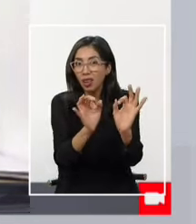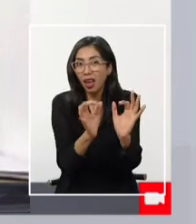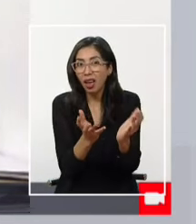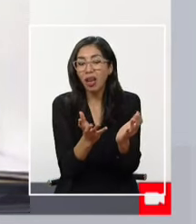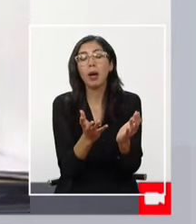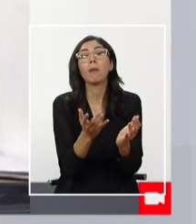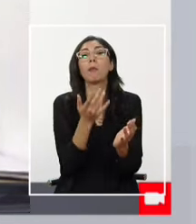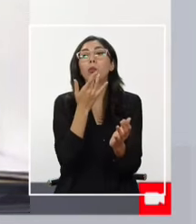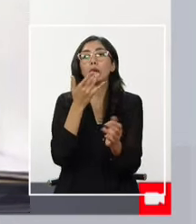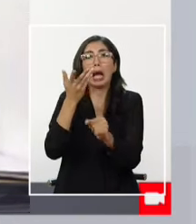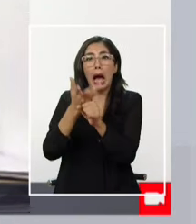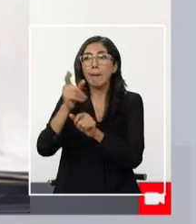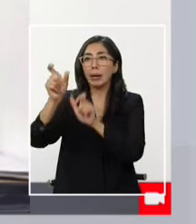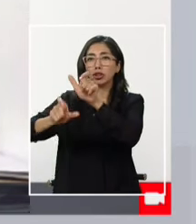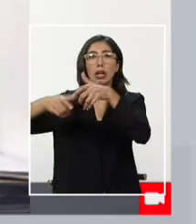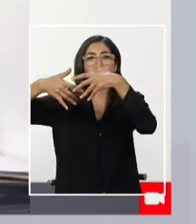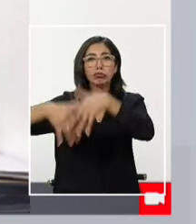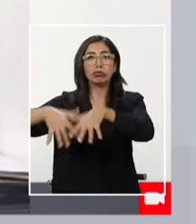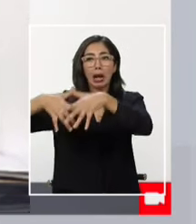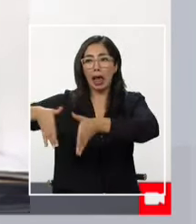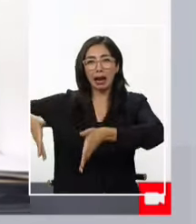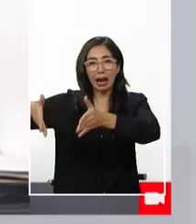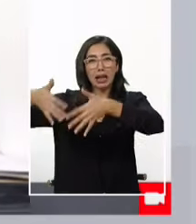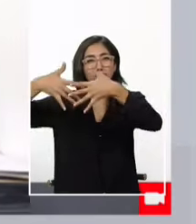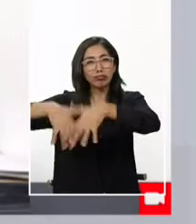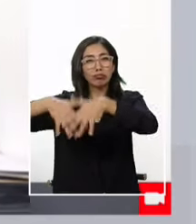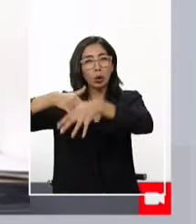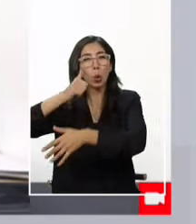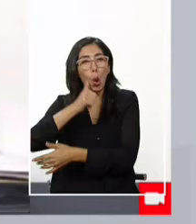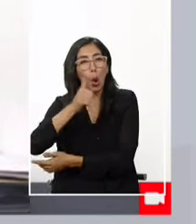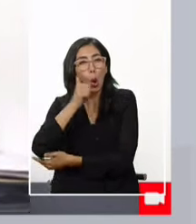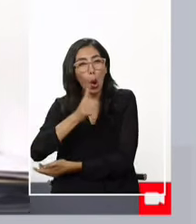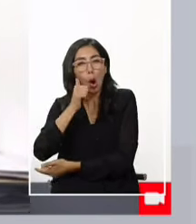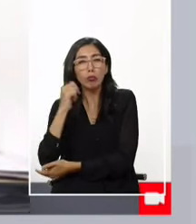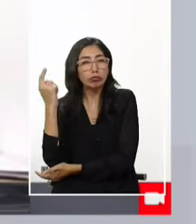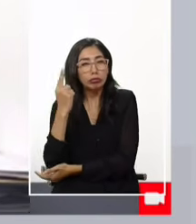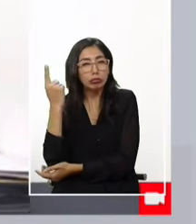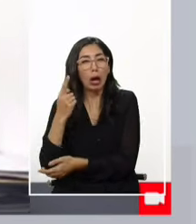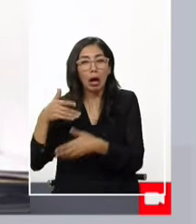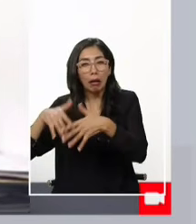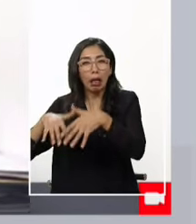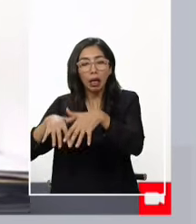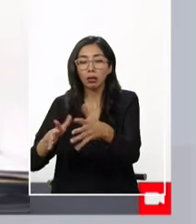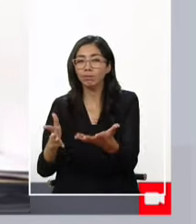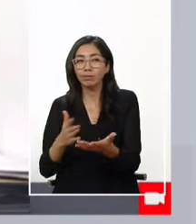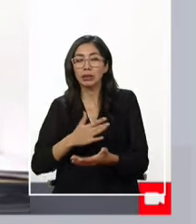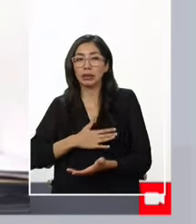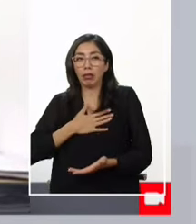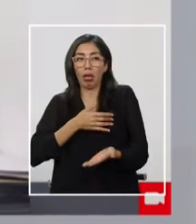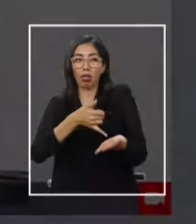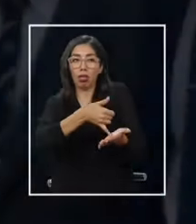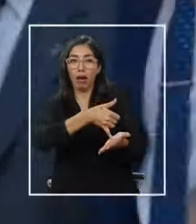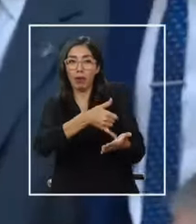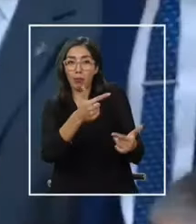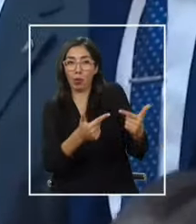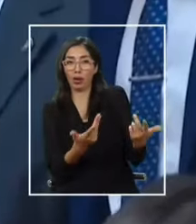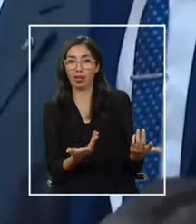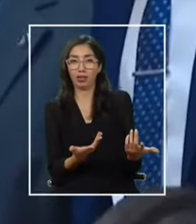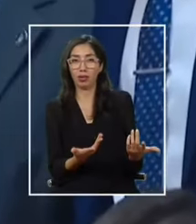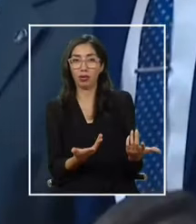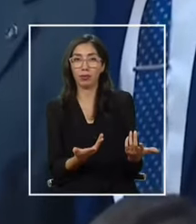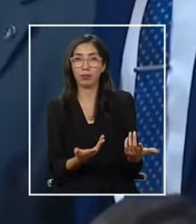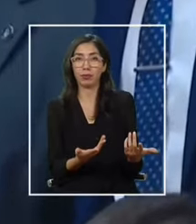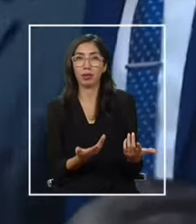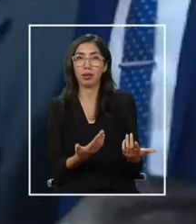una movilización callejera permanente pueden ahondar esa sensación de debilidad política. De hecho, tras